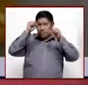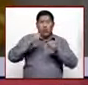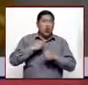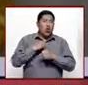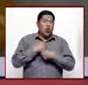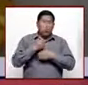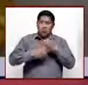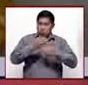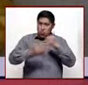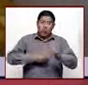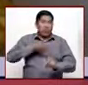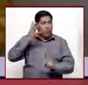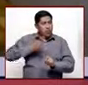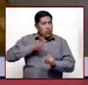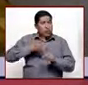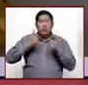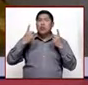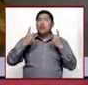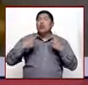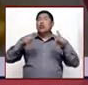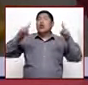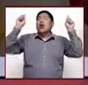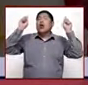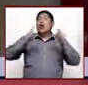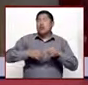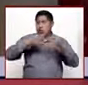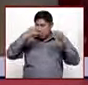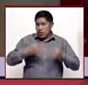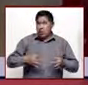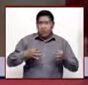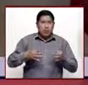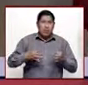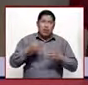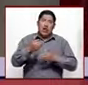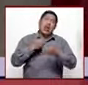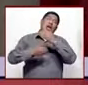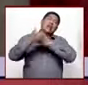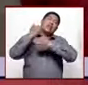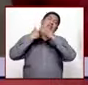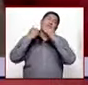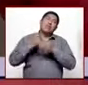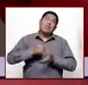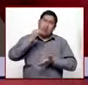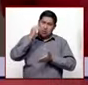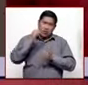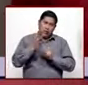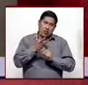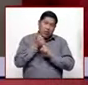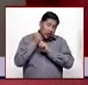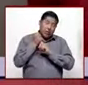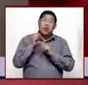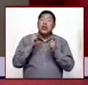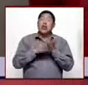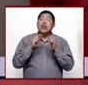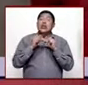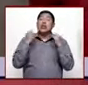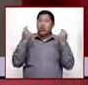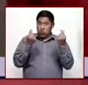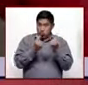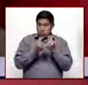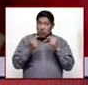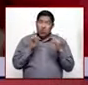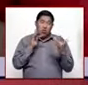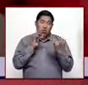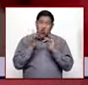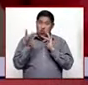de este estudio, hemos logrado establecer que días precedentes al secuestro, esta organización criminal se había